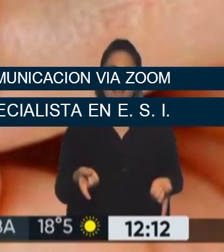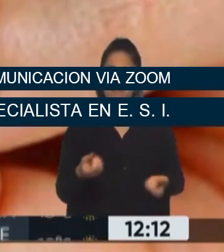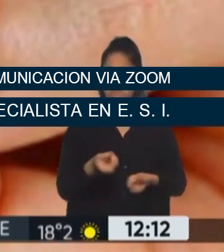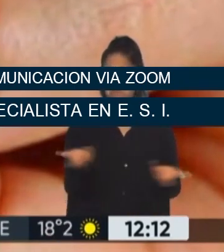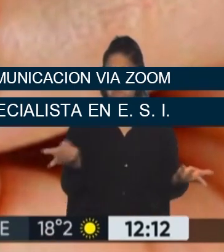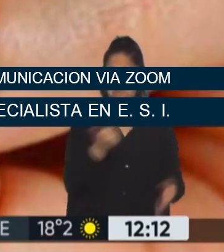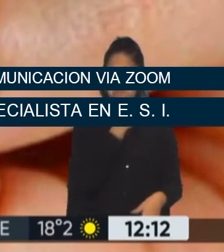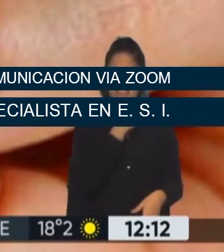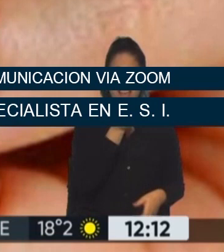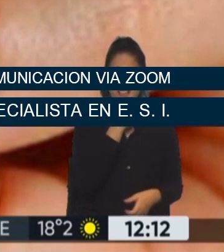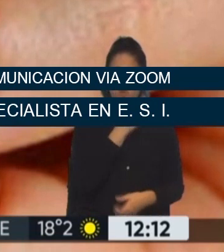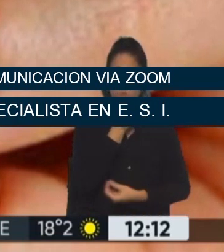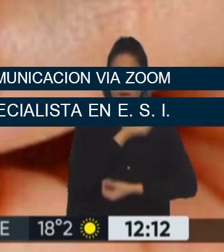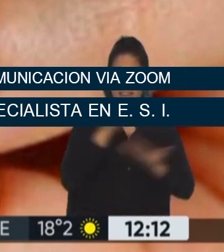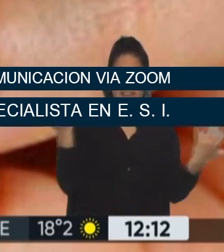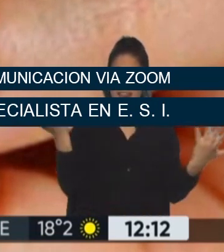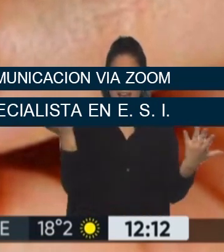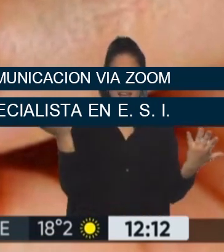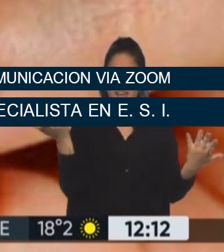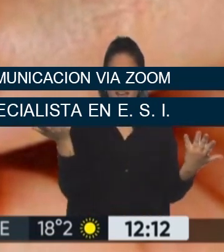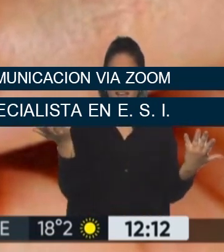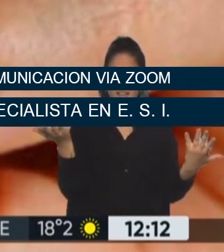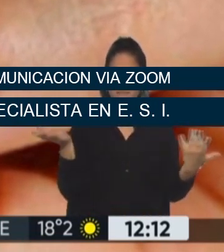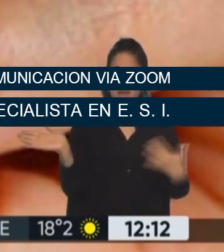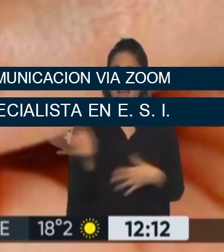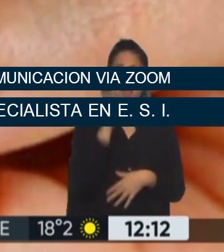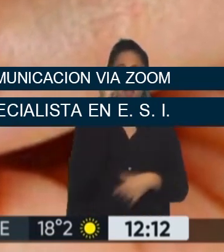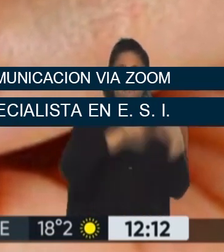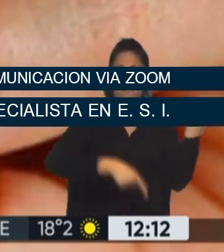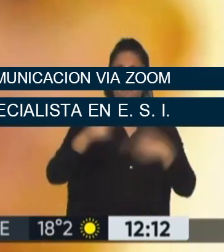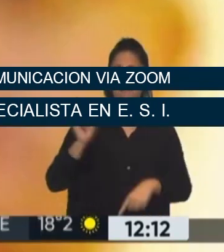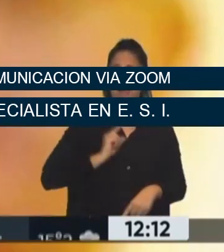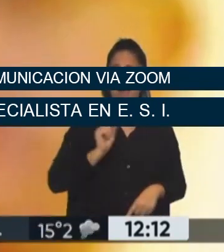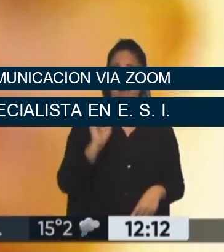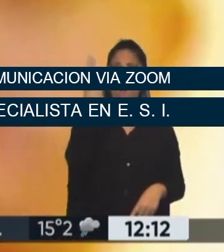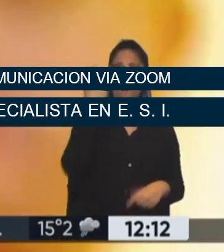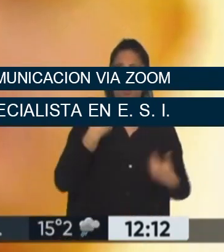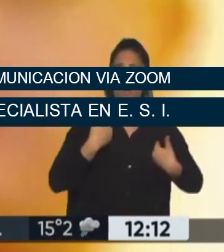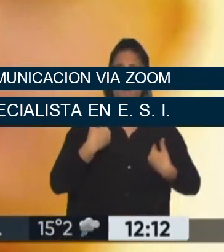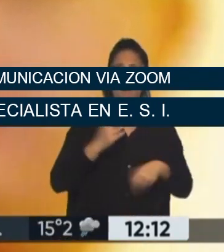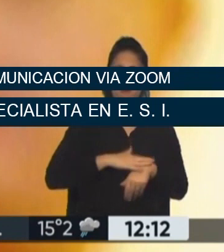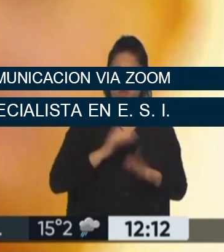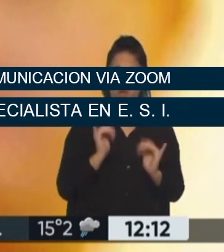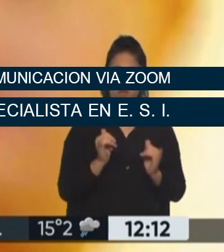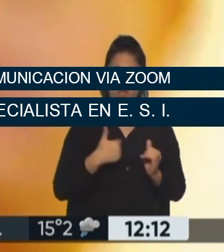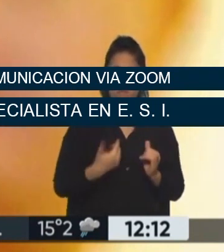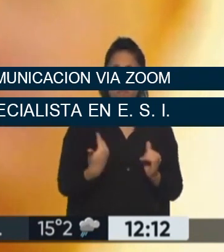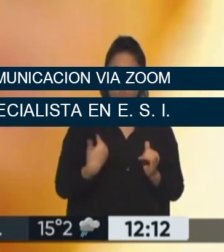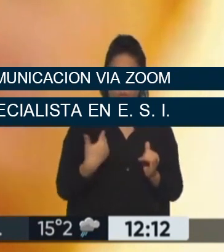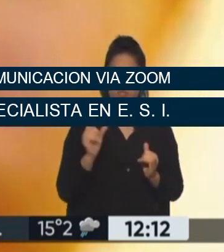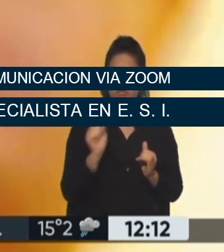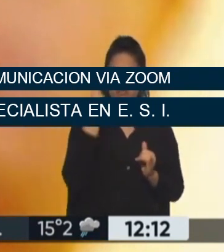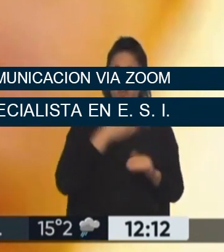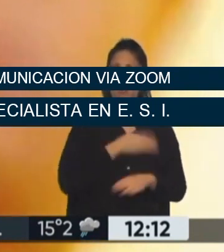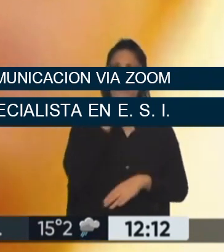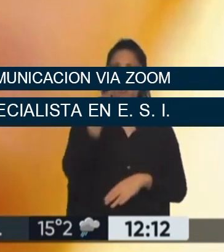tomarlo como si fueran caramelitos como dicen los chicos o las chicas claramente Si eso está sucediendo y se está tomando frecuentemente hay que buscar otro